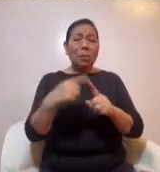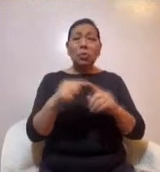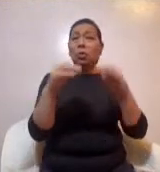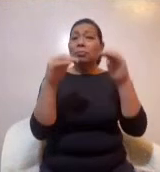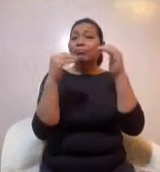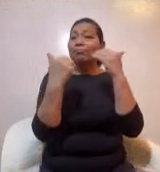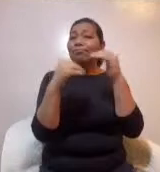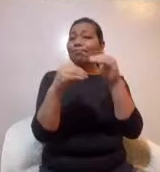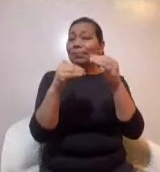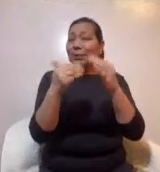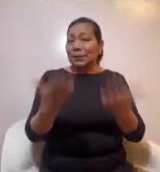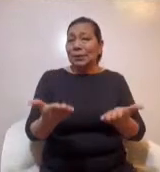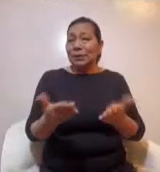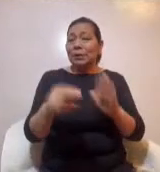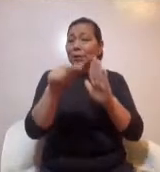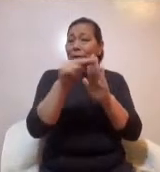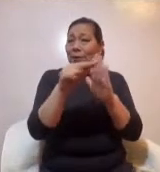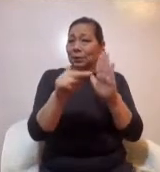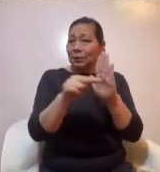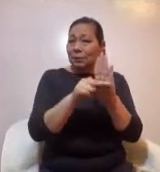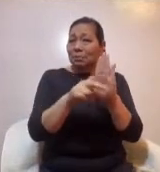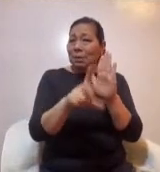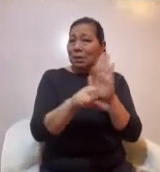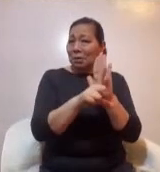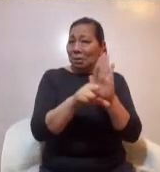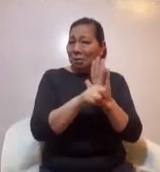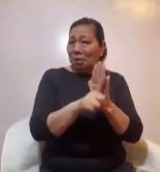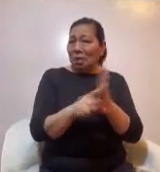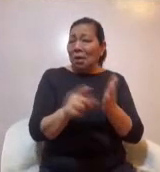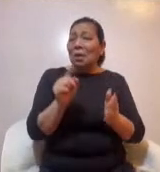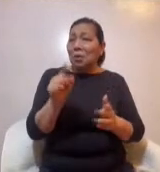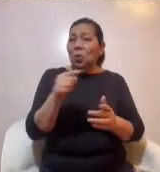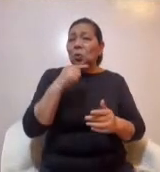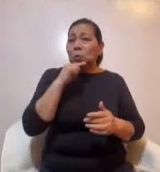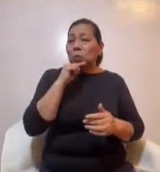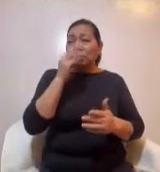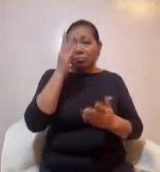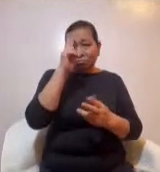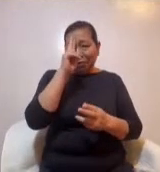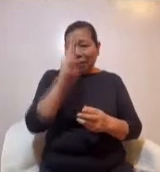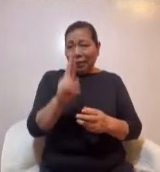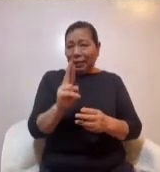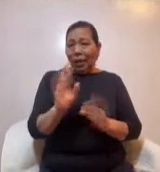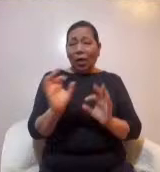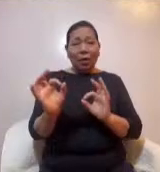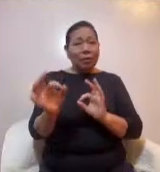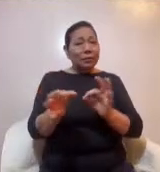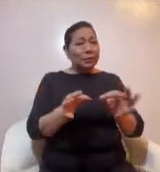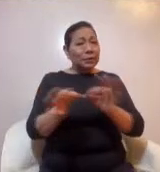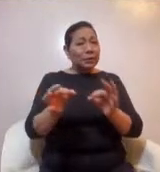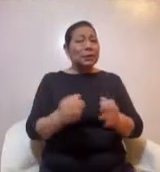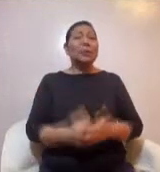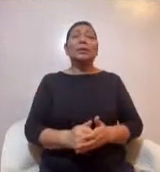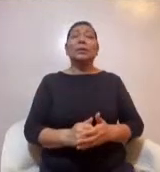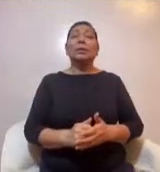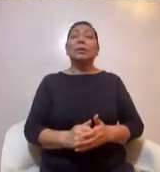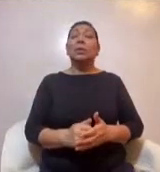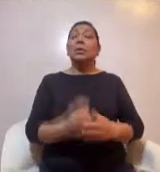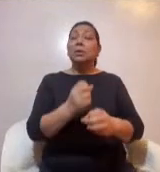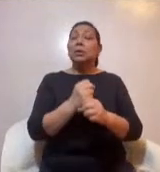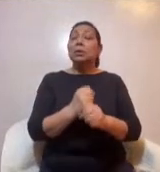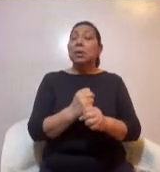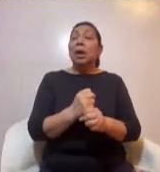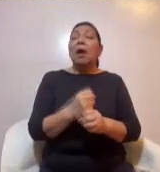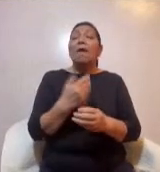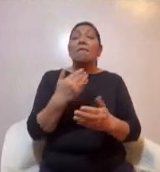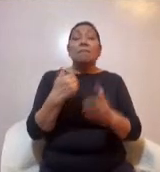país, se limita a señalar la norma legal que supuestamente ella había infringido y no especifica los hechos